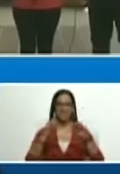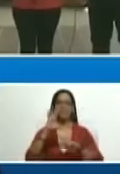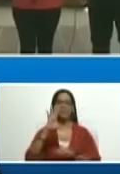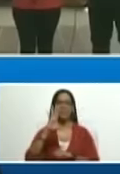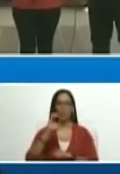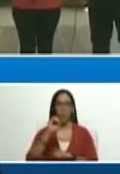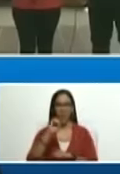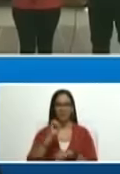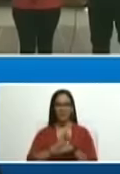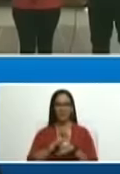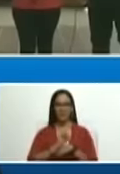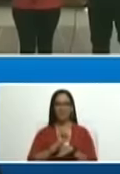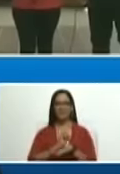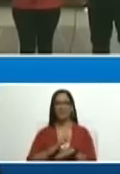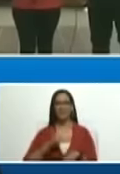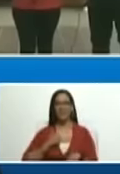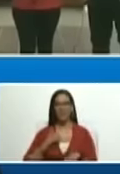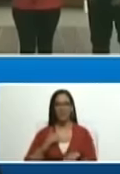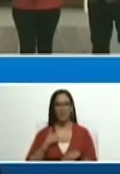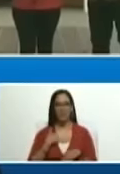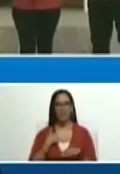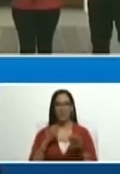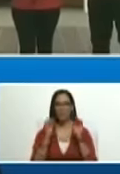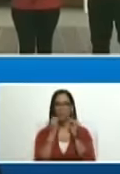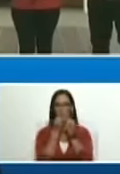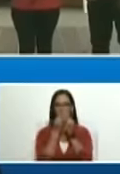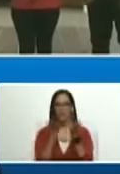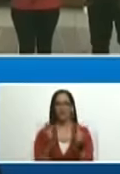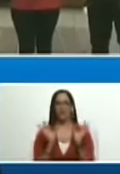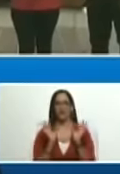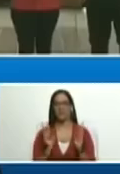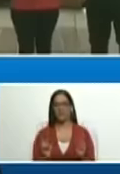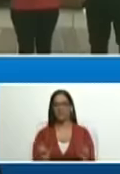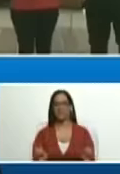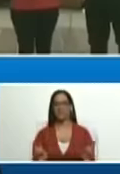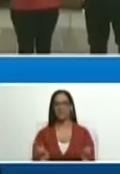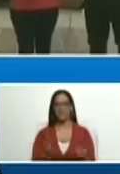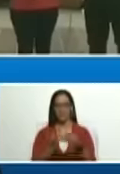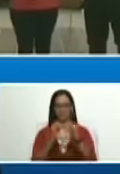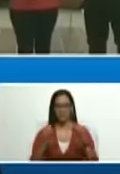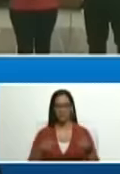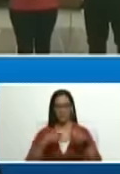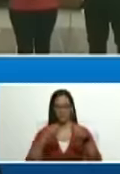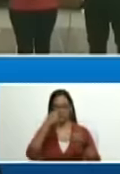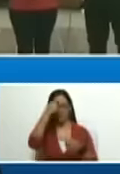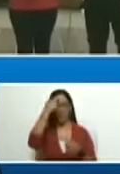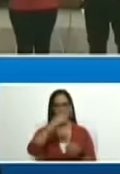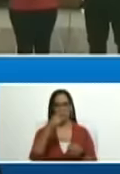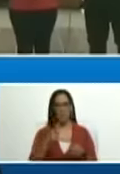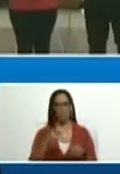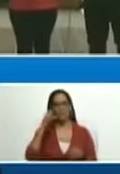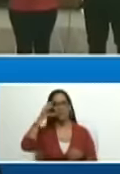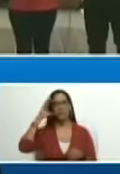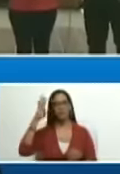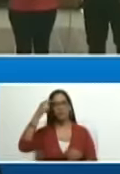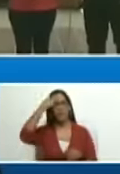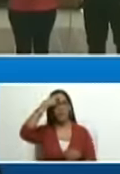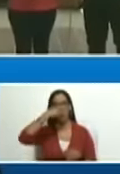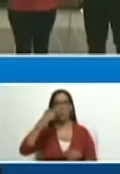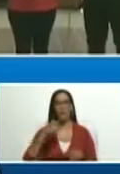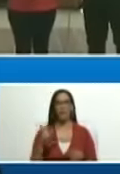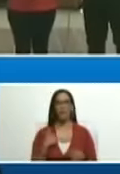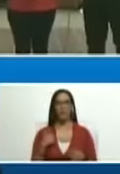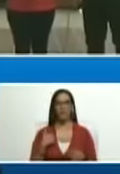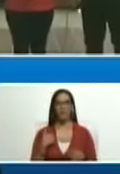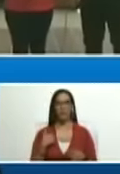750 iglesias católicas de paquete, reparadas y entregadas al pueblo de Dios, al pueblo